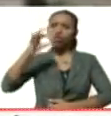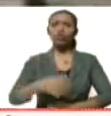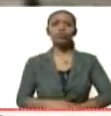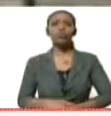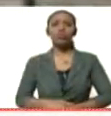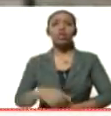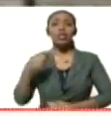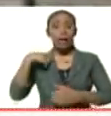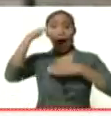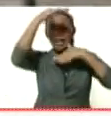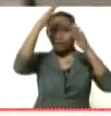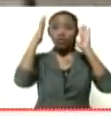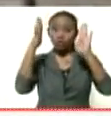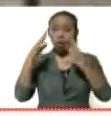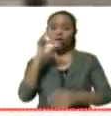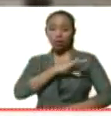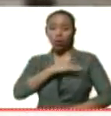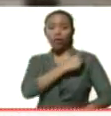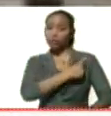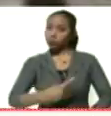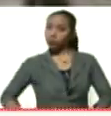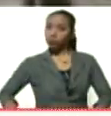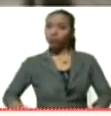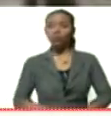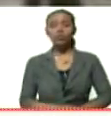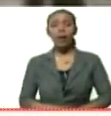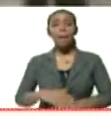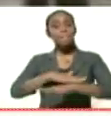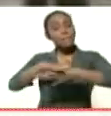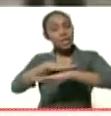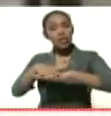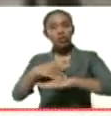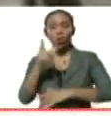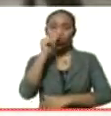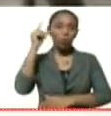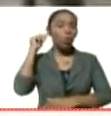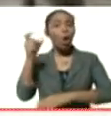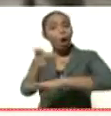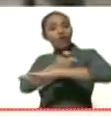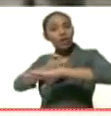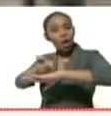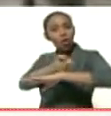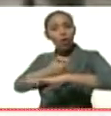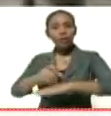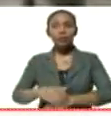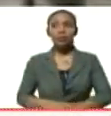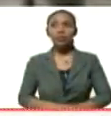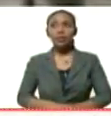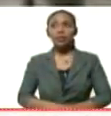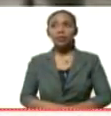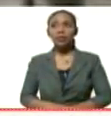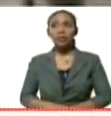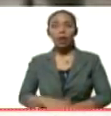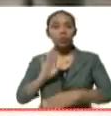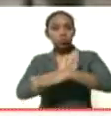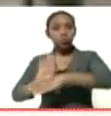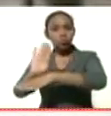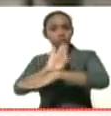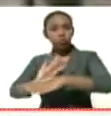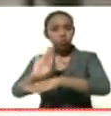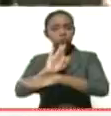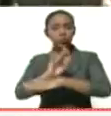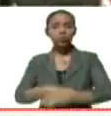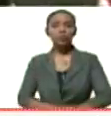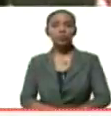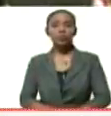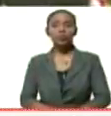ir atendiendo, señora vicepresidenta, ministros, ministros, gobernadores, gobernadoras, protectores,